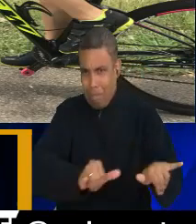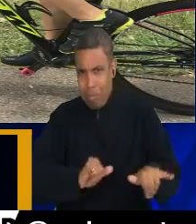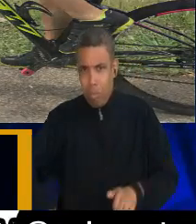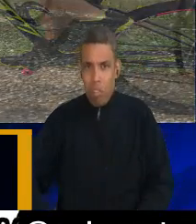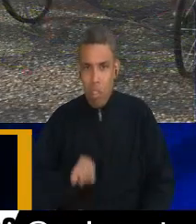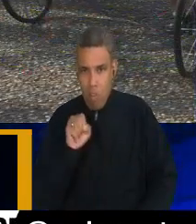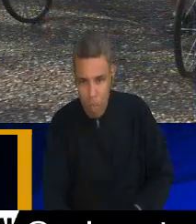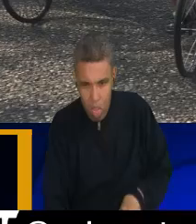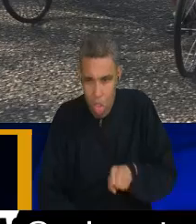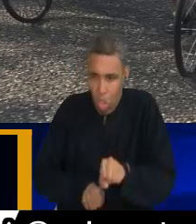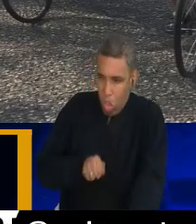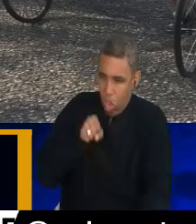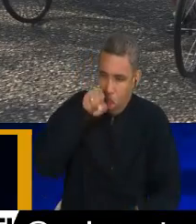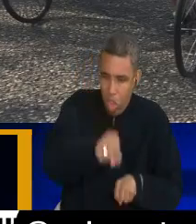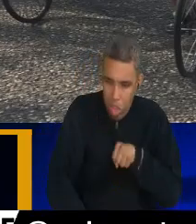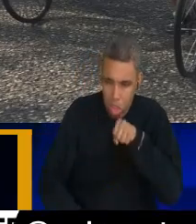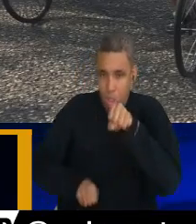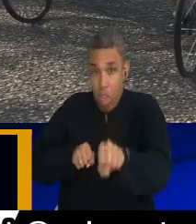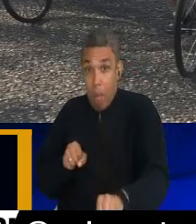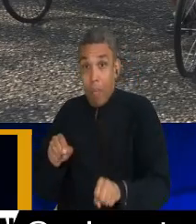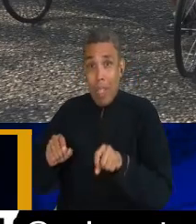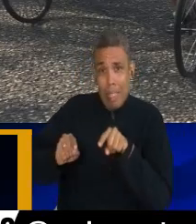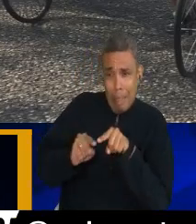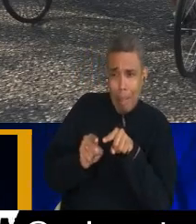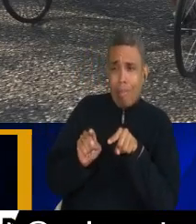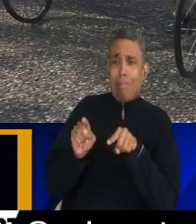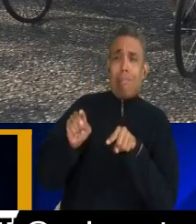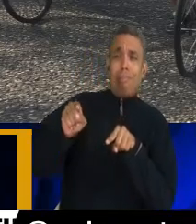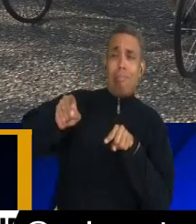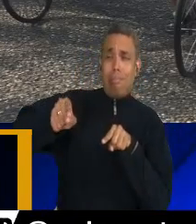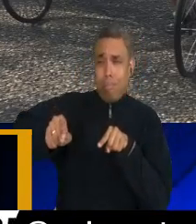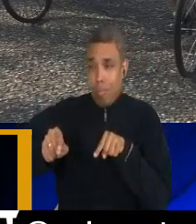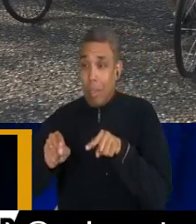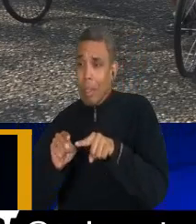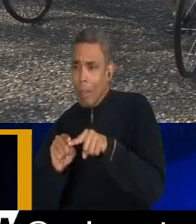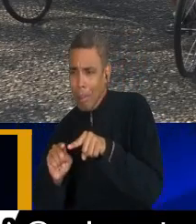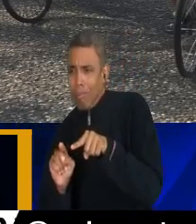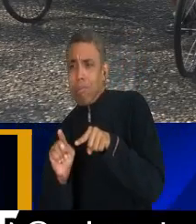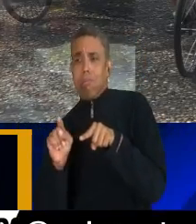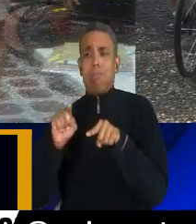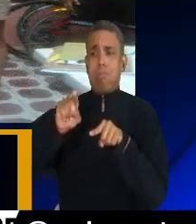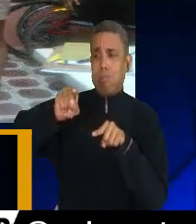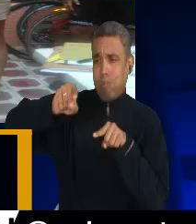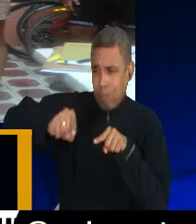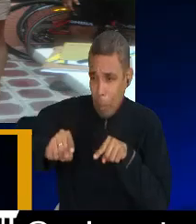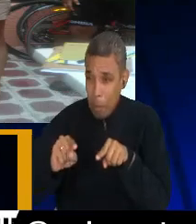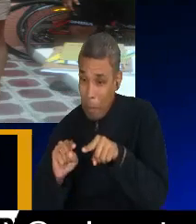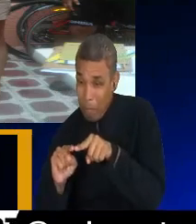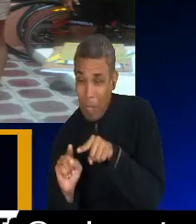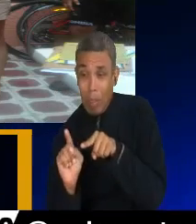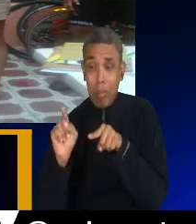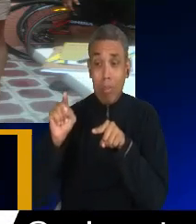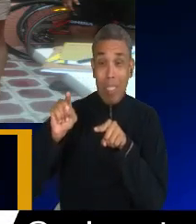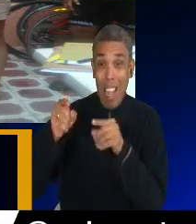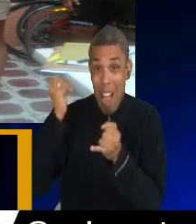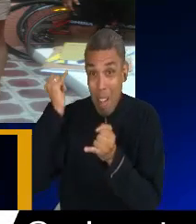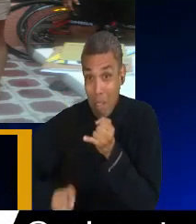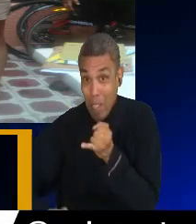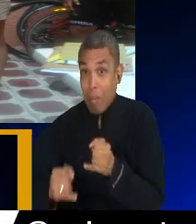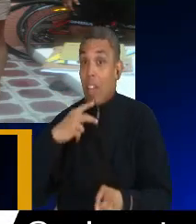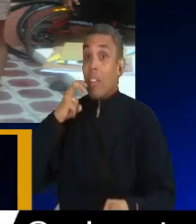última etapa que fue bastante exigente, pero... La dieron todo y llegaron. Se cumplieron los horarios, se cumplieron las visitas a los